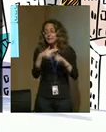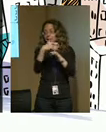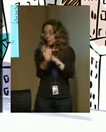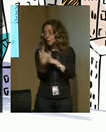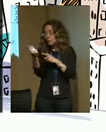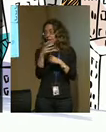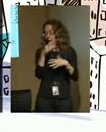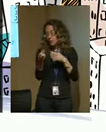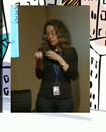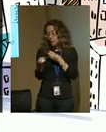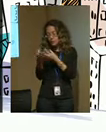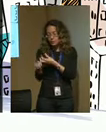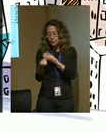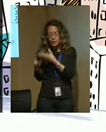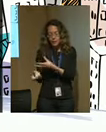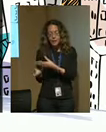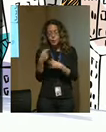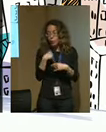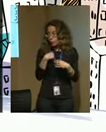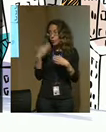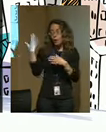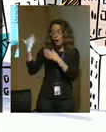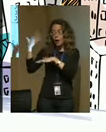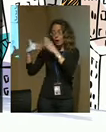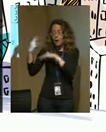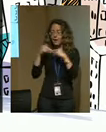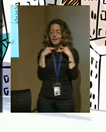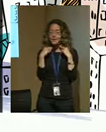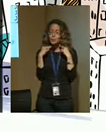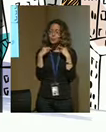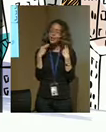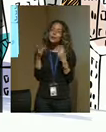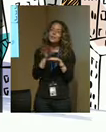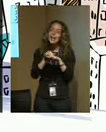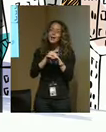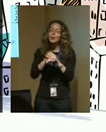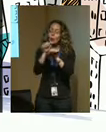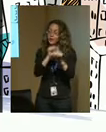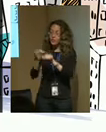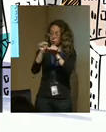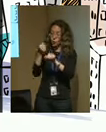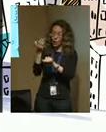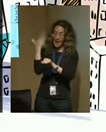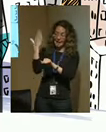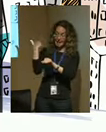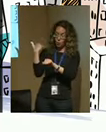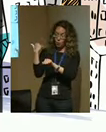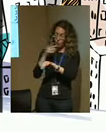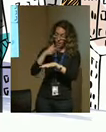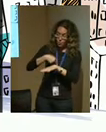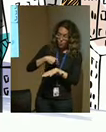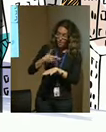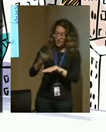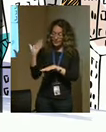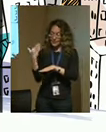quería comentar yo, casualmente, cuando era diputado, y otro amigo ahora él es defensor anterior que yo, que tiene el 2º